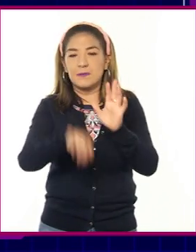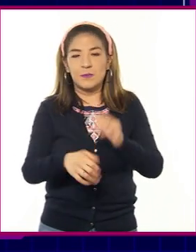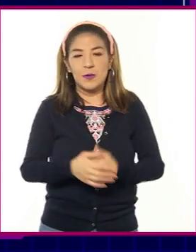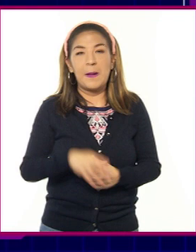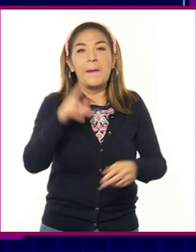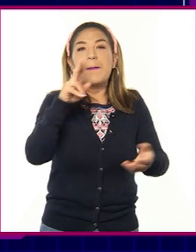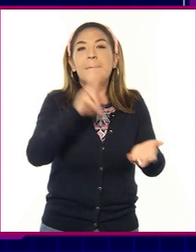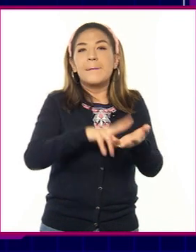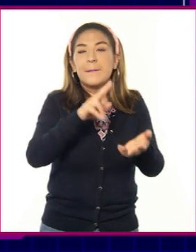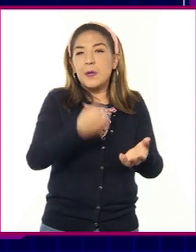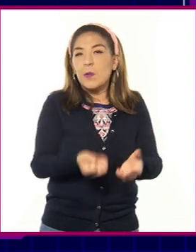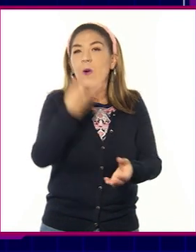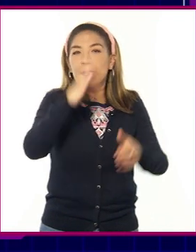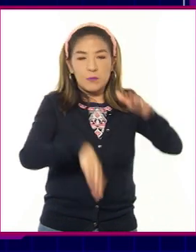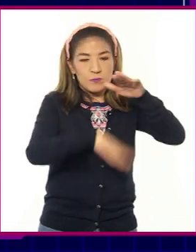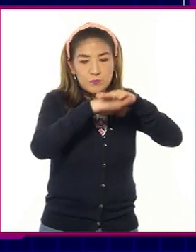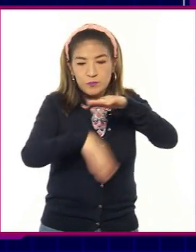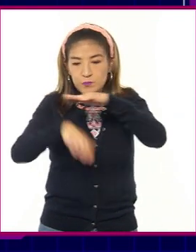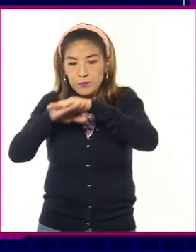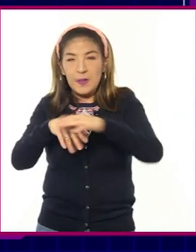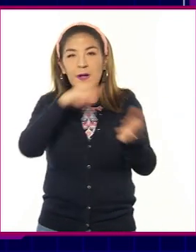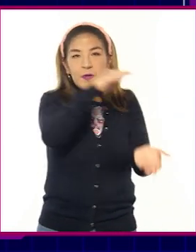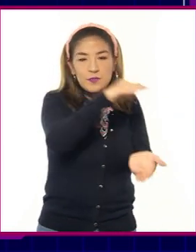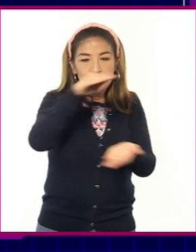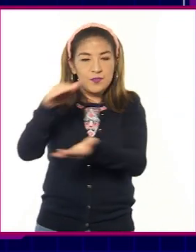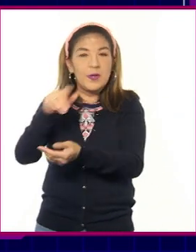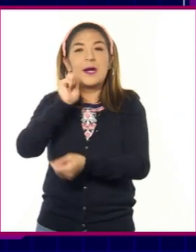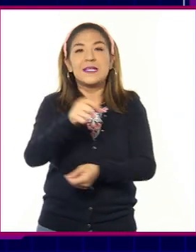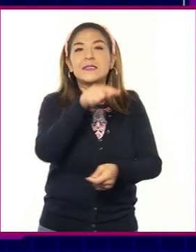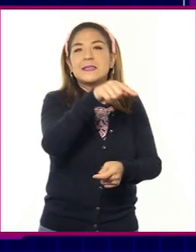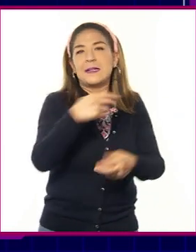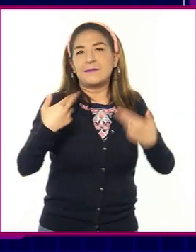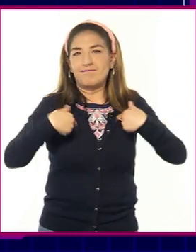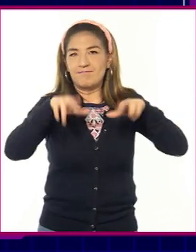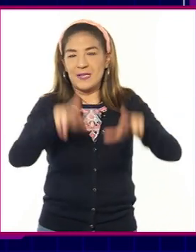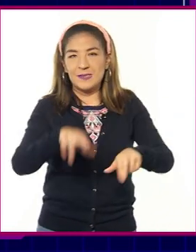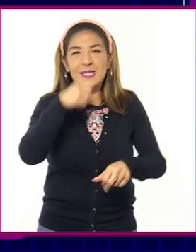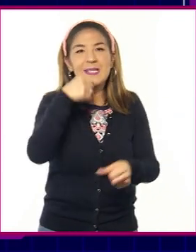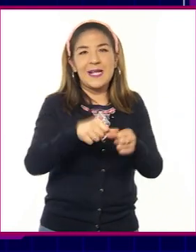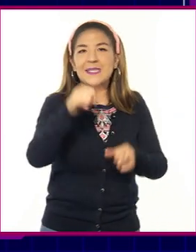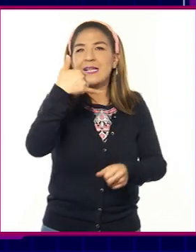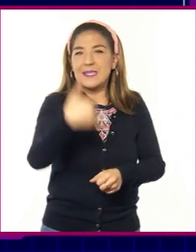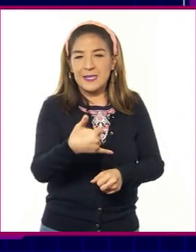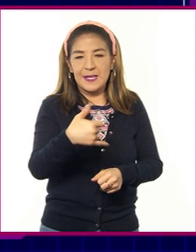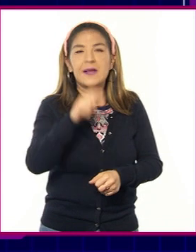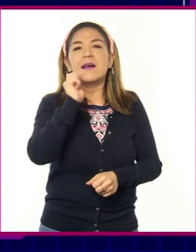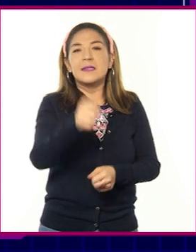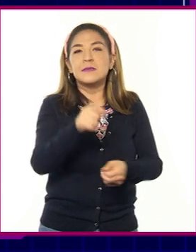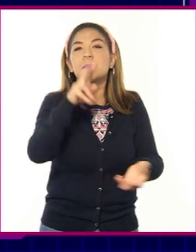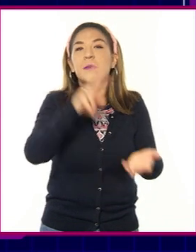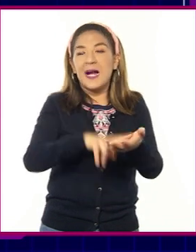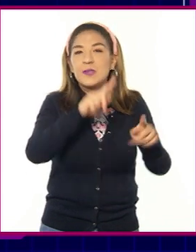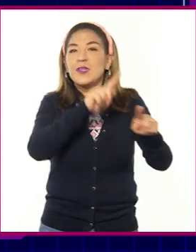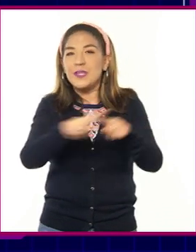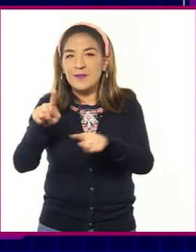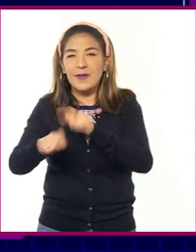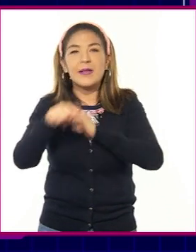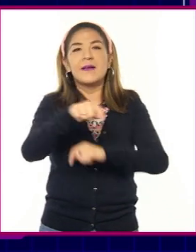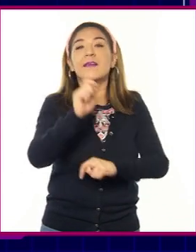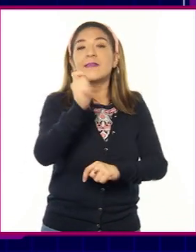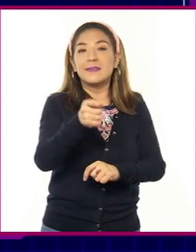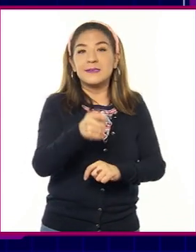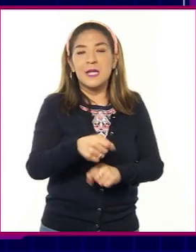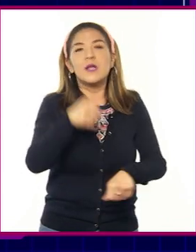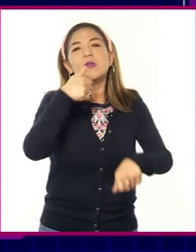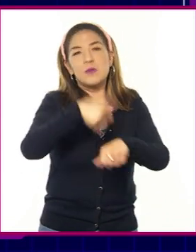diferentes capacidades, una por una en esta expresión de Y, para encontrar los diferentes valores de Y, que son